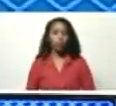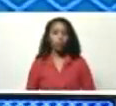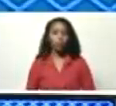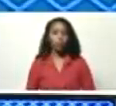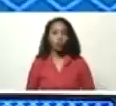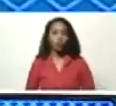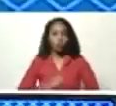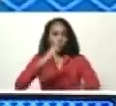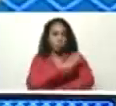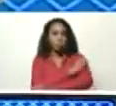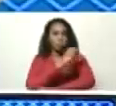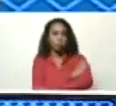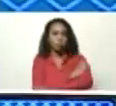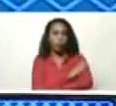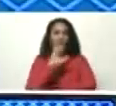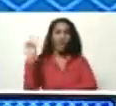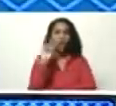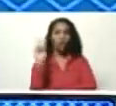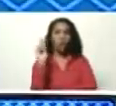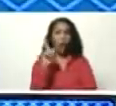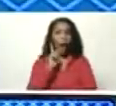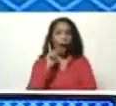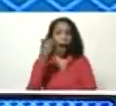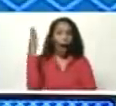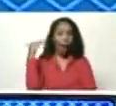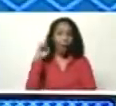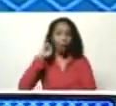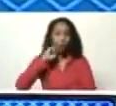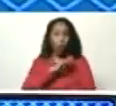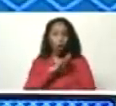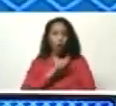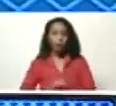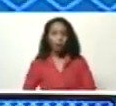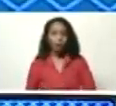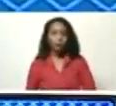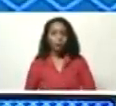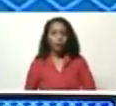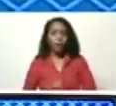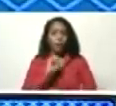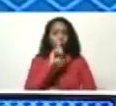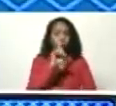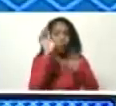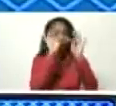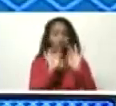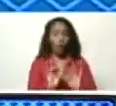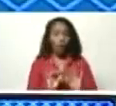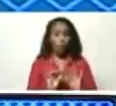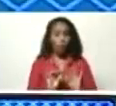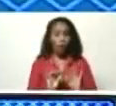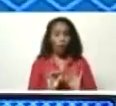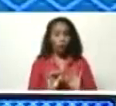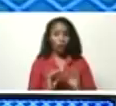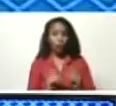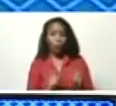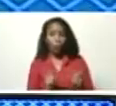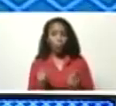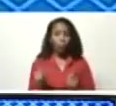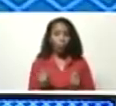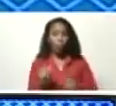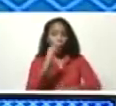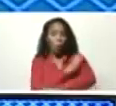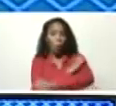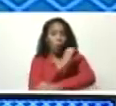la oposición venezolana para entonces, de una u otra manera, siendo una